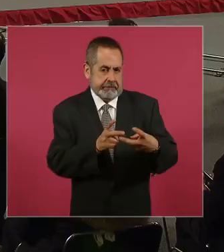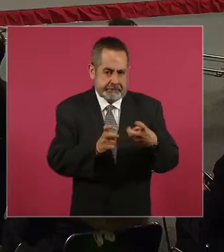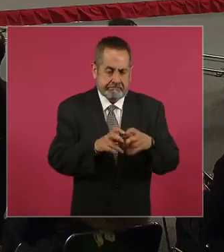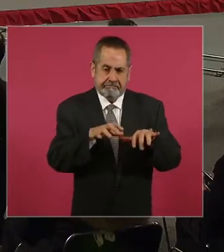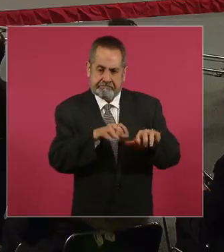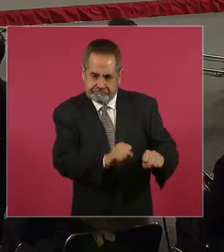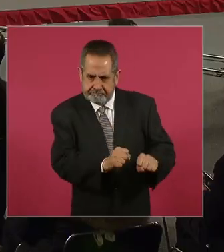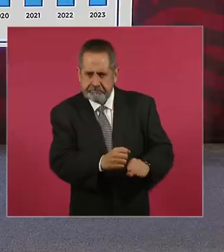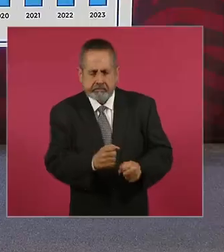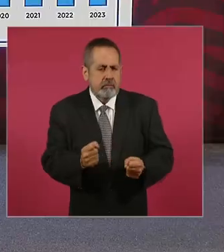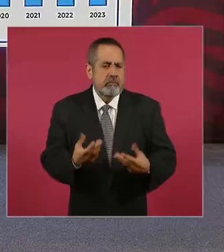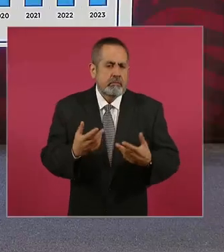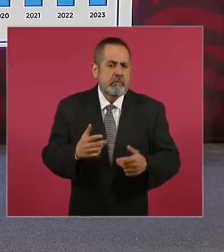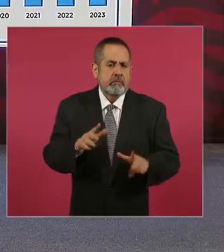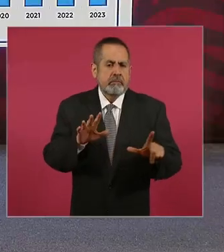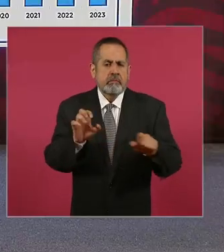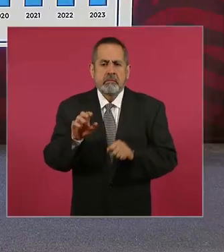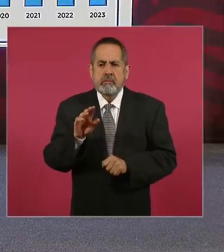recuperaron